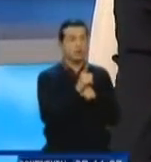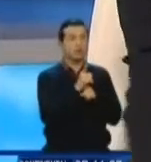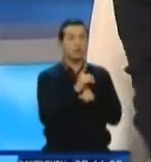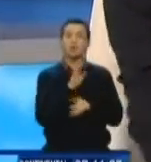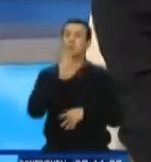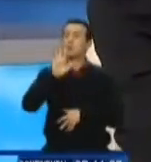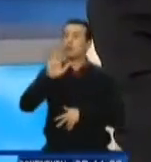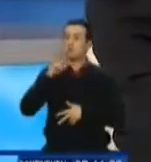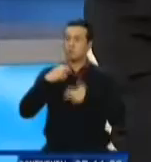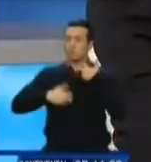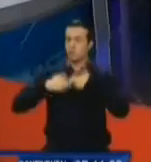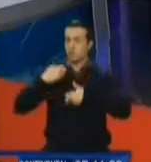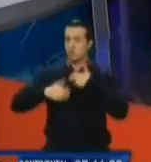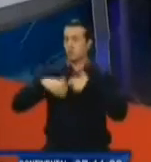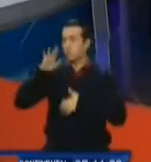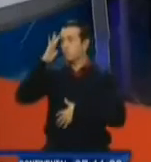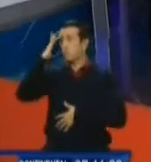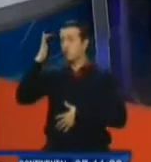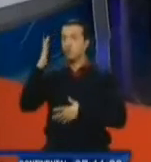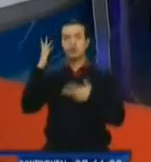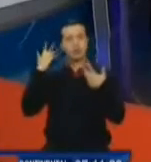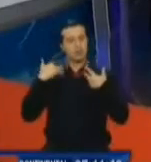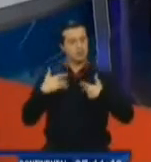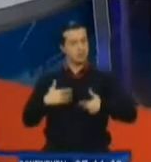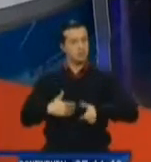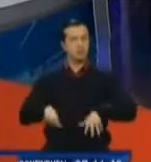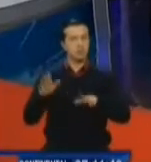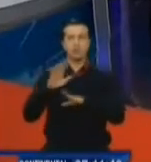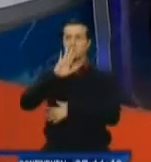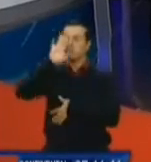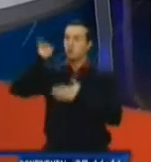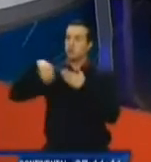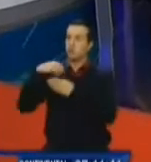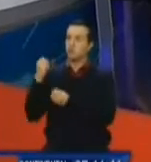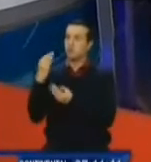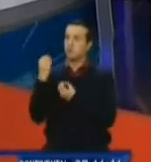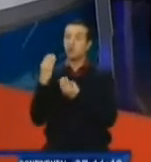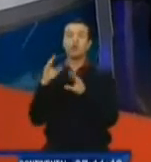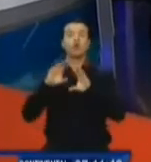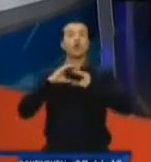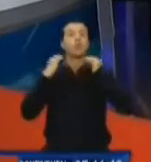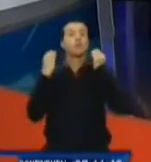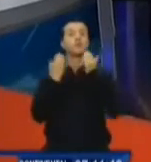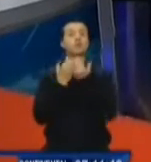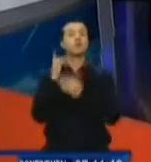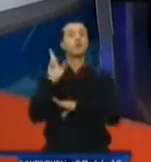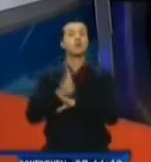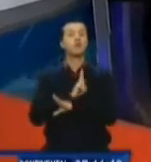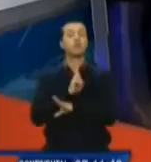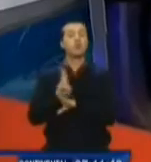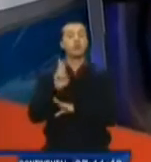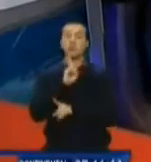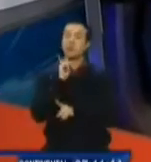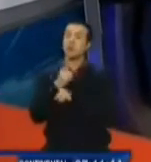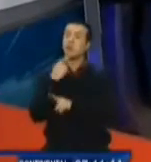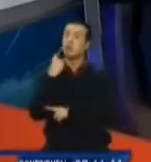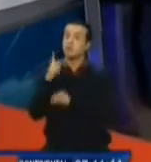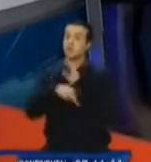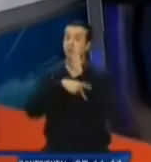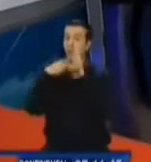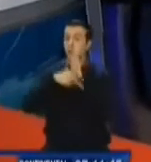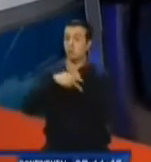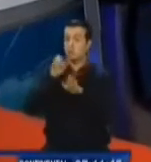problema cambio nosotros estamos las informaciones de los comités de usuarios que con el pretexto de que petroecuador está queriendo